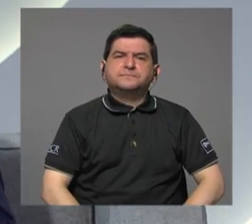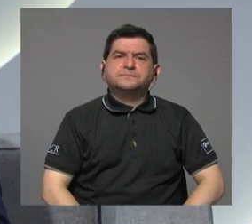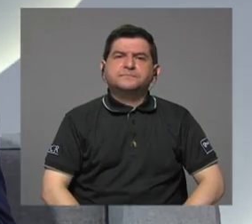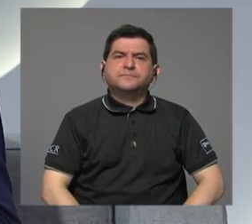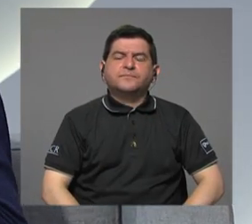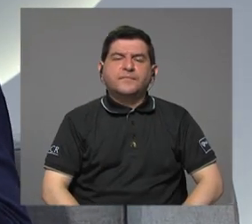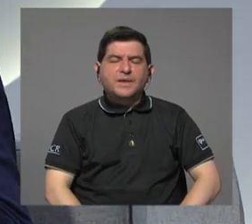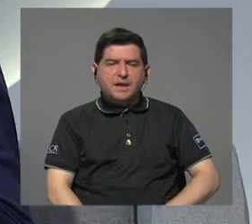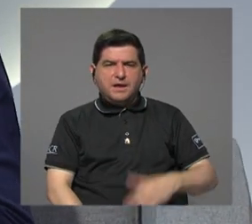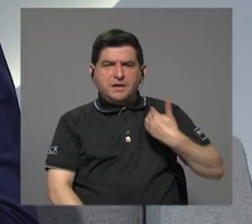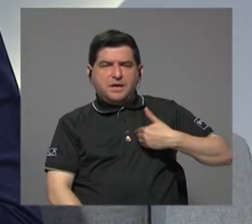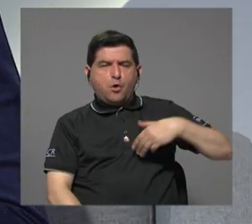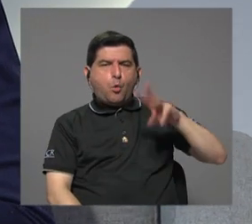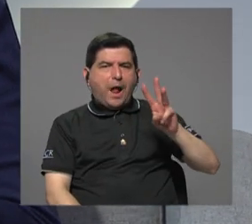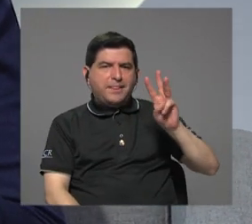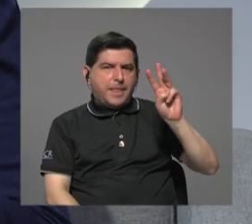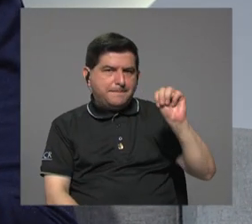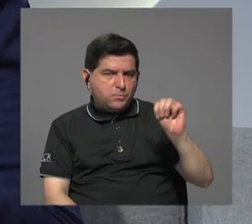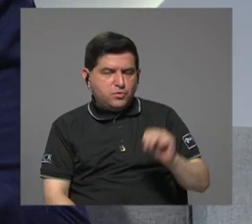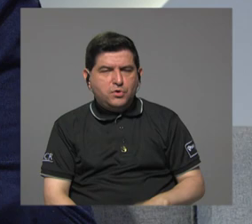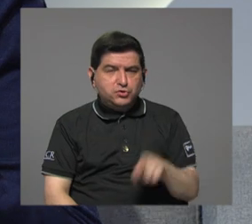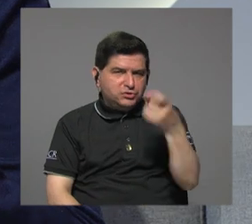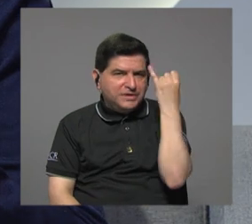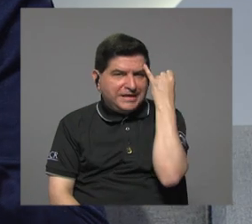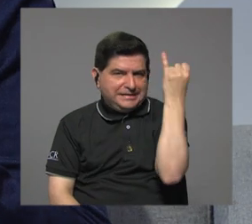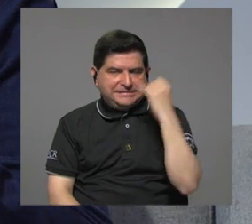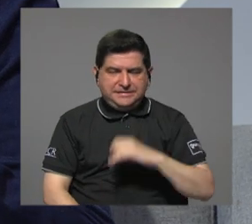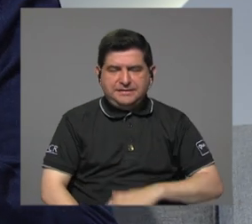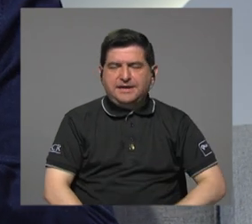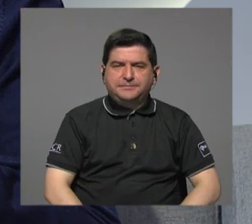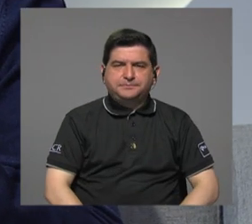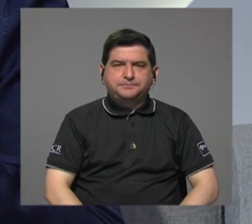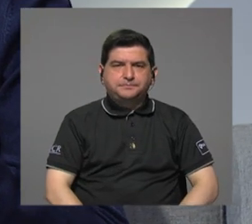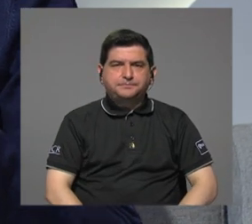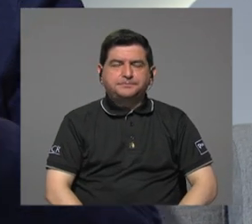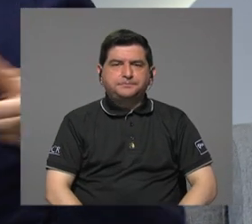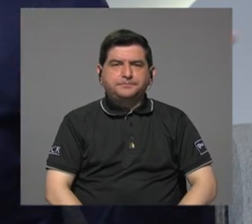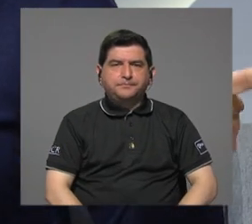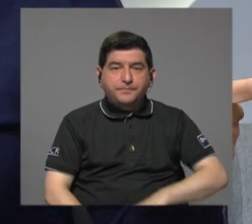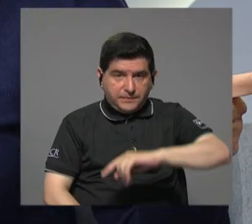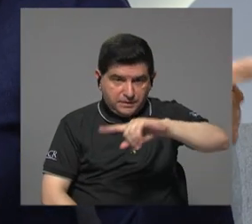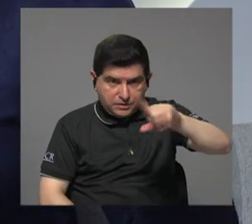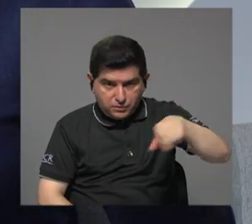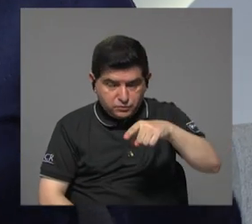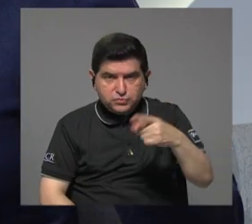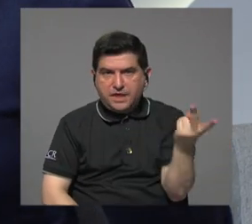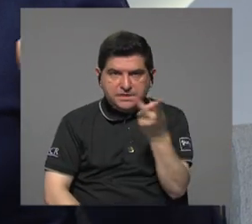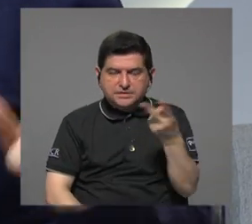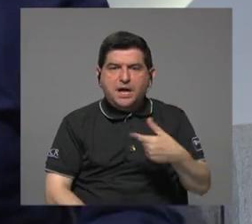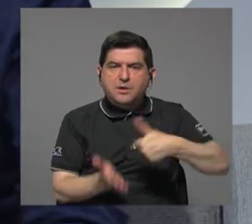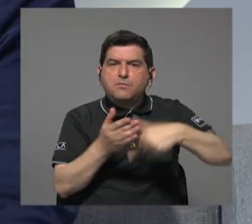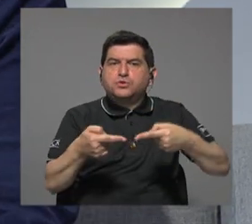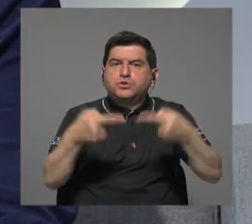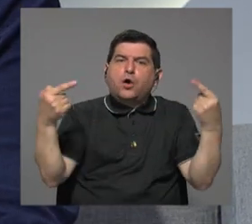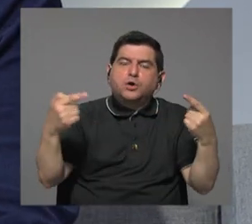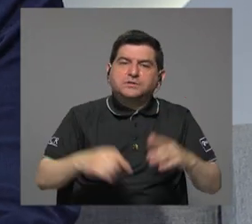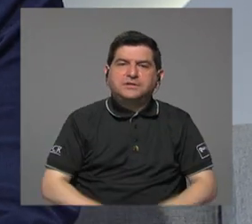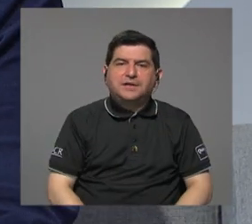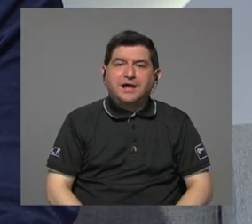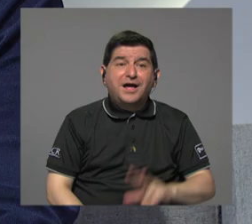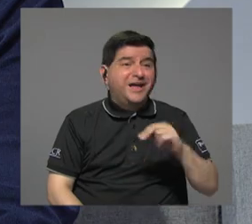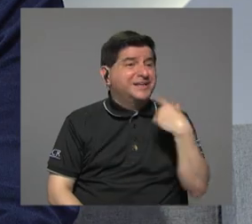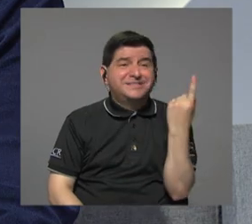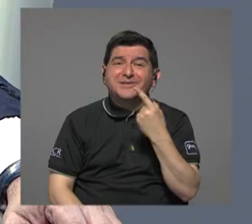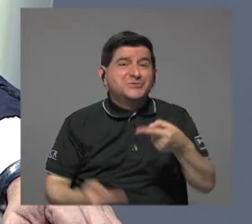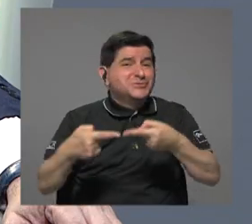walter niños en este sentido ustedes estarían ambos votando en contra es que no solamente